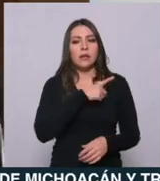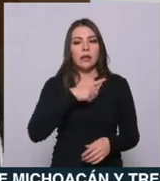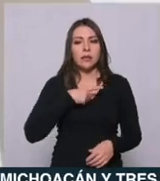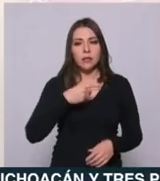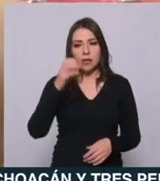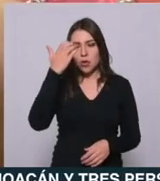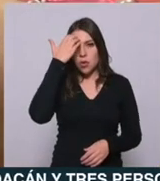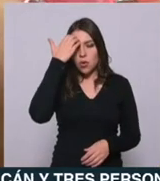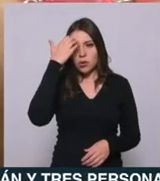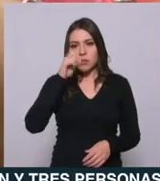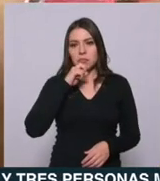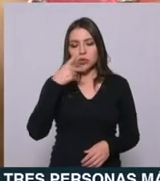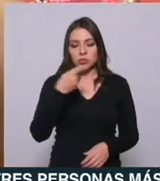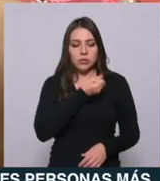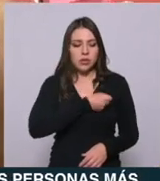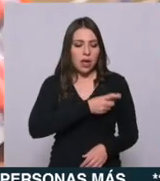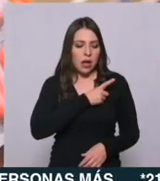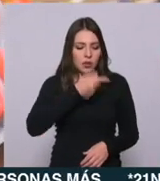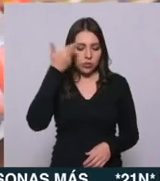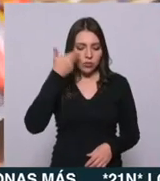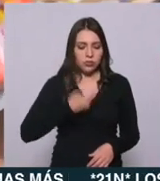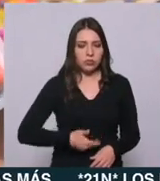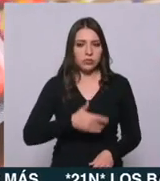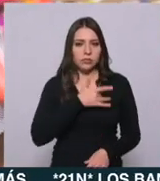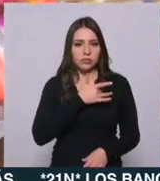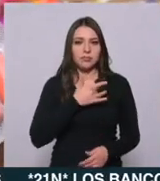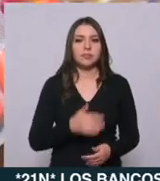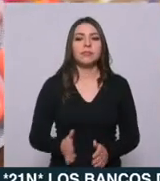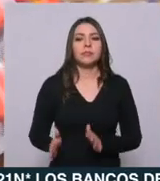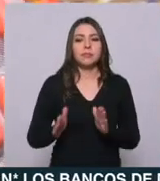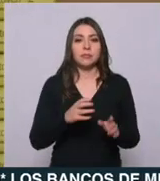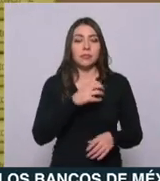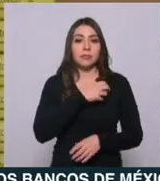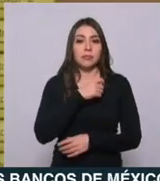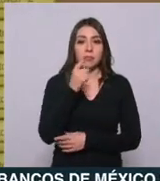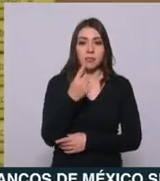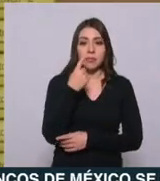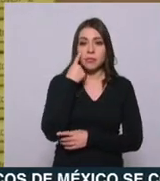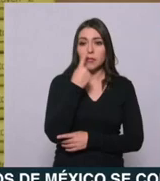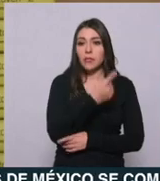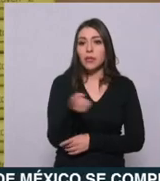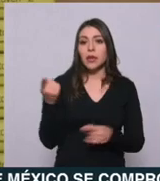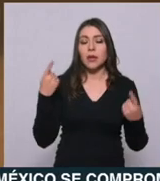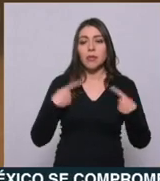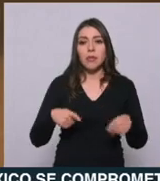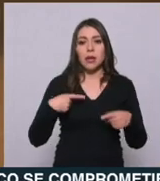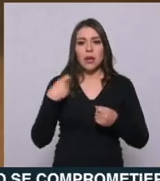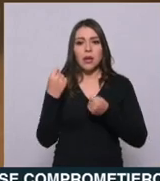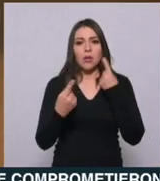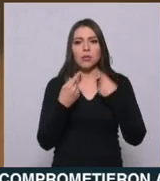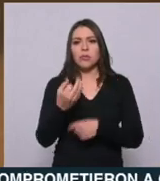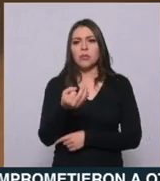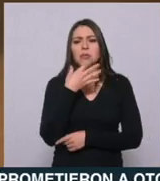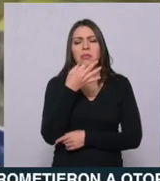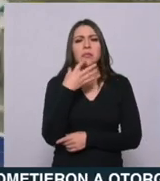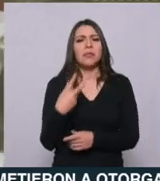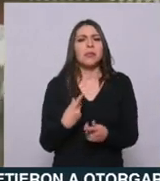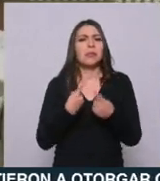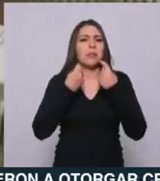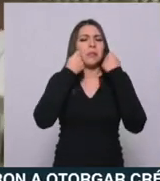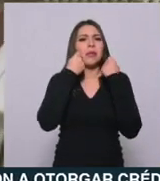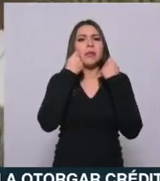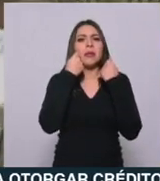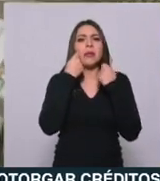autoconocimiento de la salud. Capital 21 constató que algunos de los ciudadanos se automedican sin dimensionar riesgos que